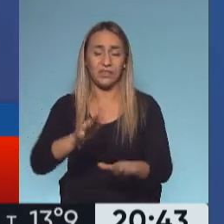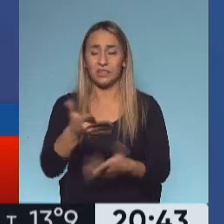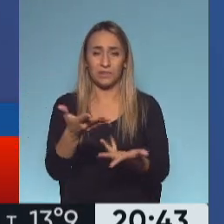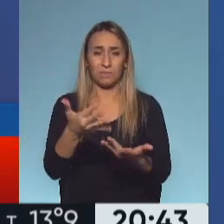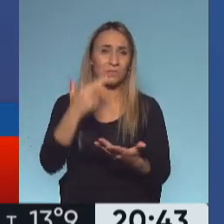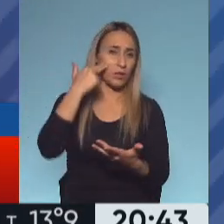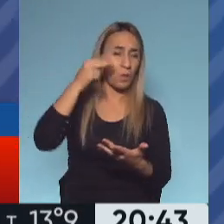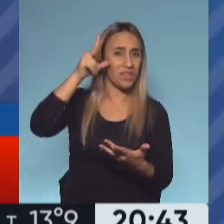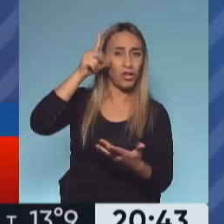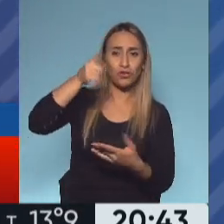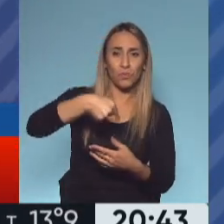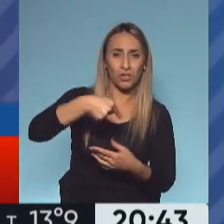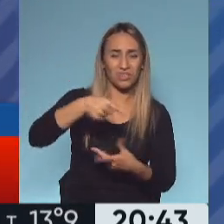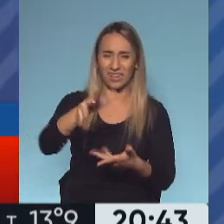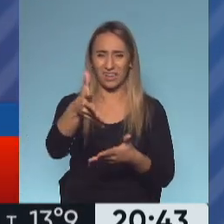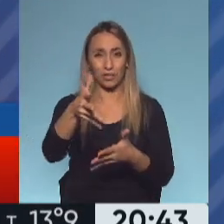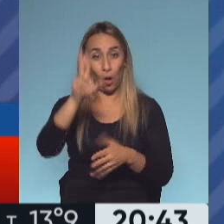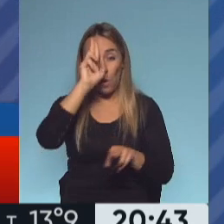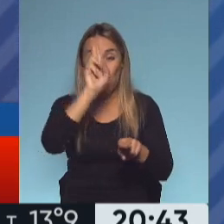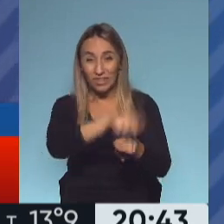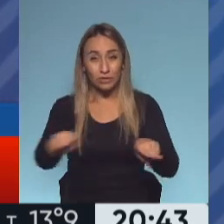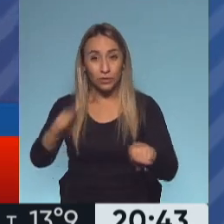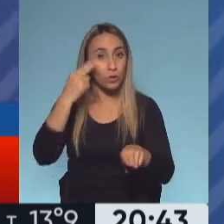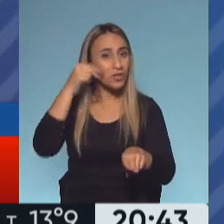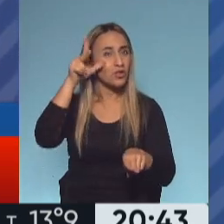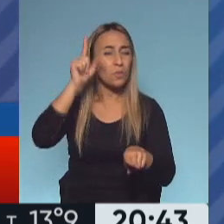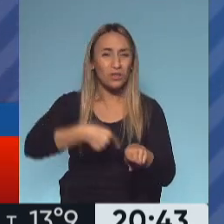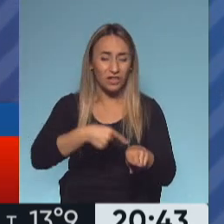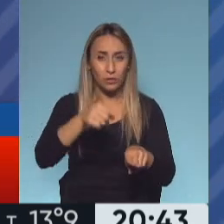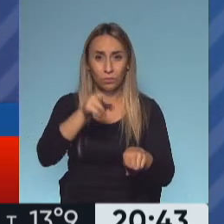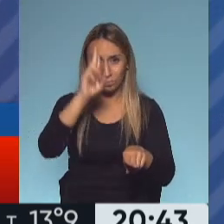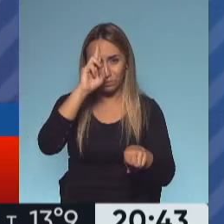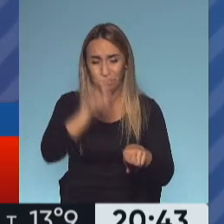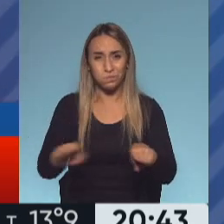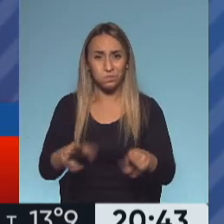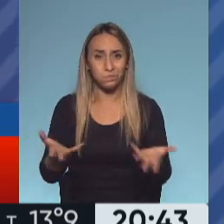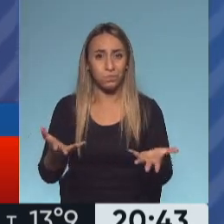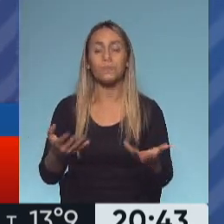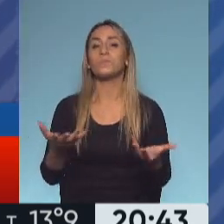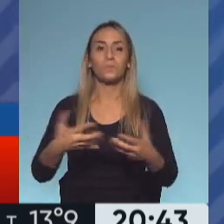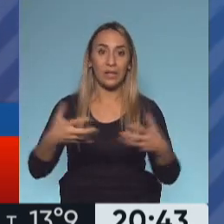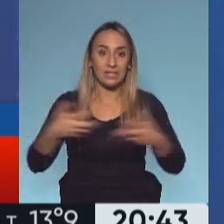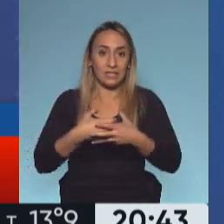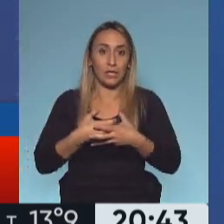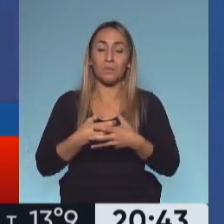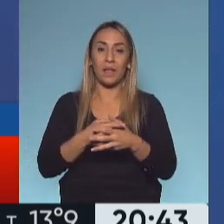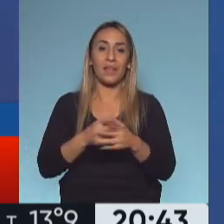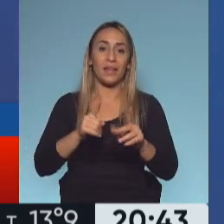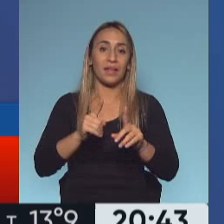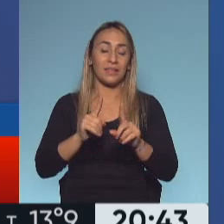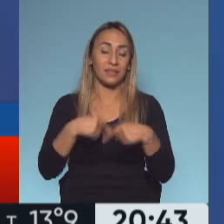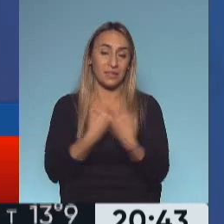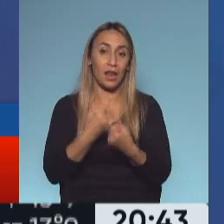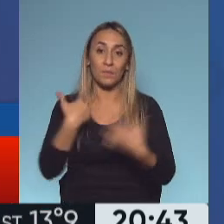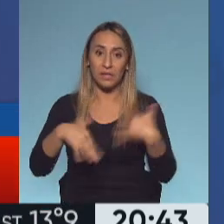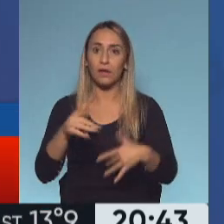entre el 98% aproximadamente de la ocupación. En ese sentido, desde el equipo de cuidados integrales, desde el año pasado venimos trabajando en la